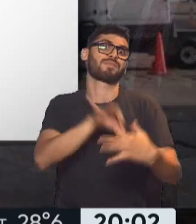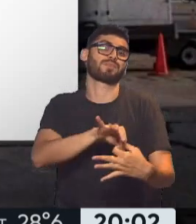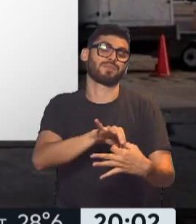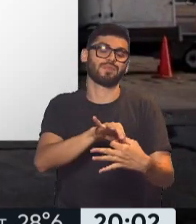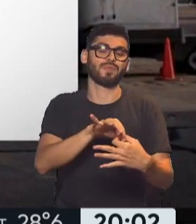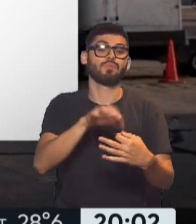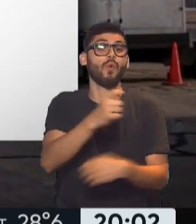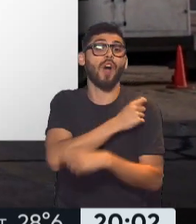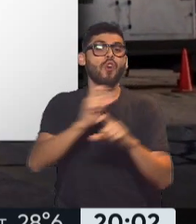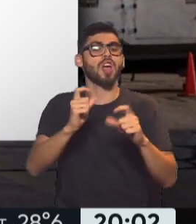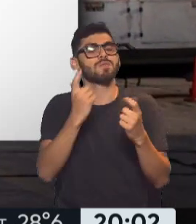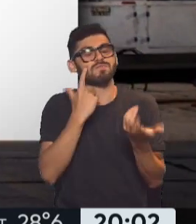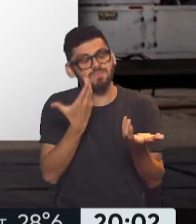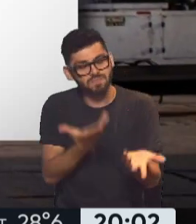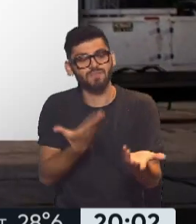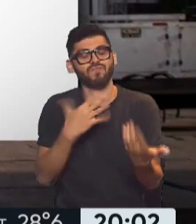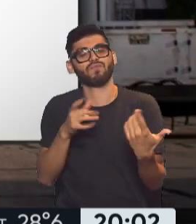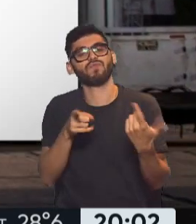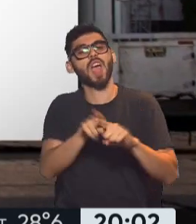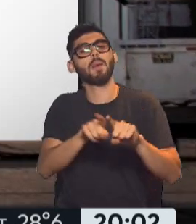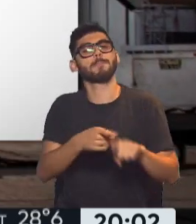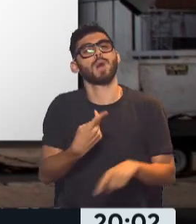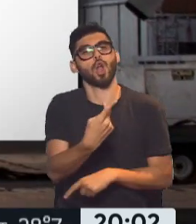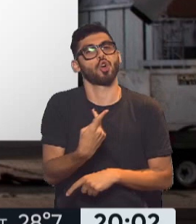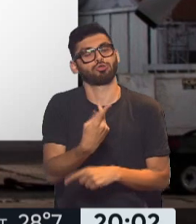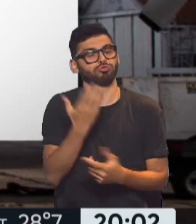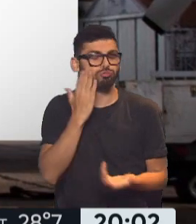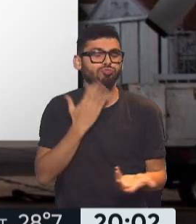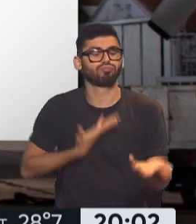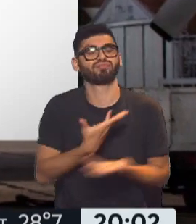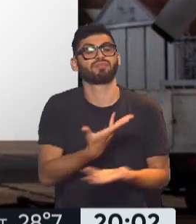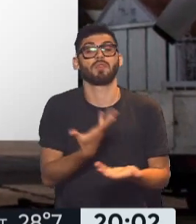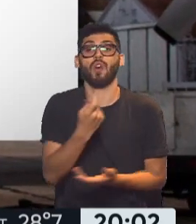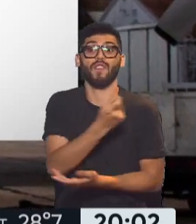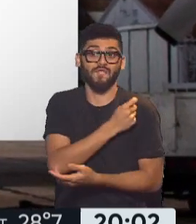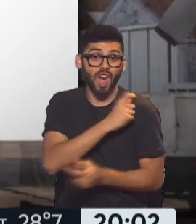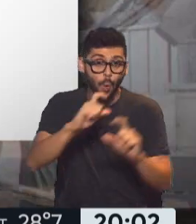hermandad, salud y solidaridad. Son vacunas que salvan vidas.